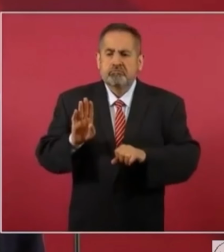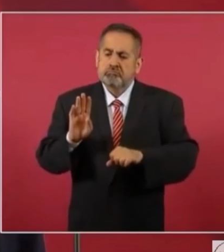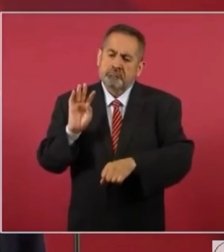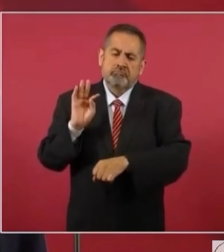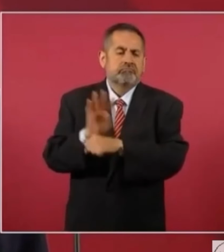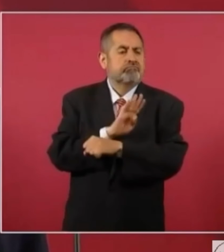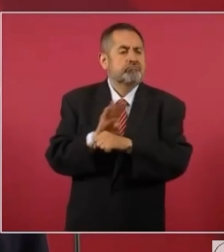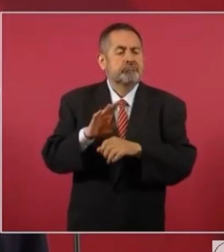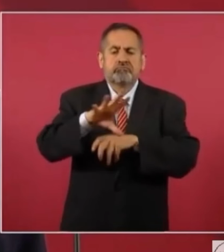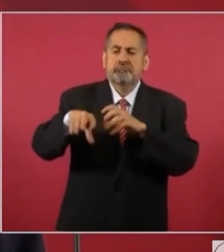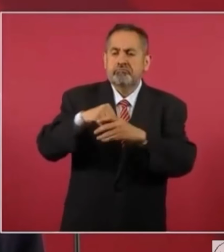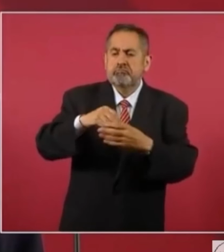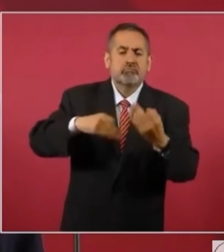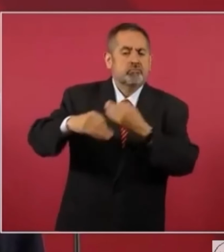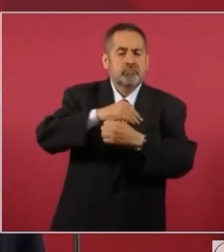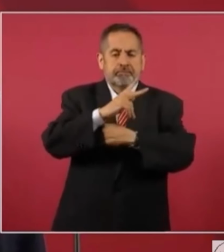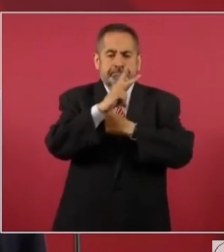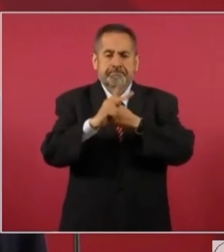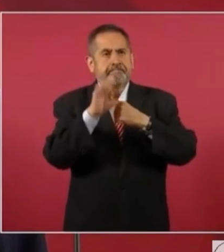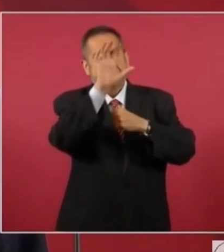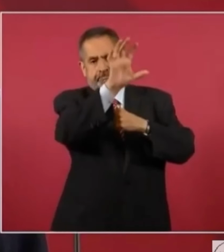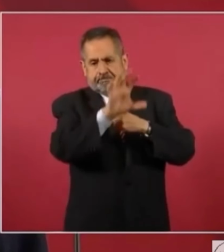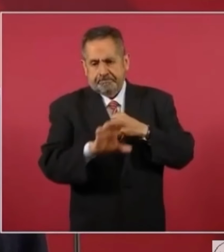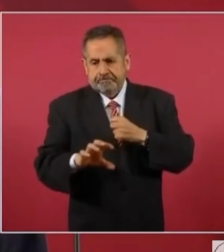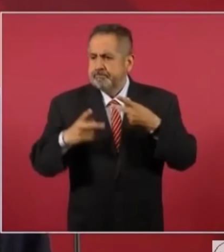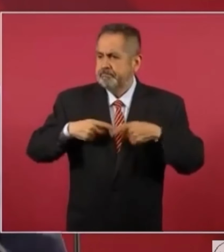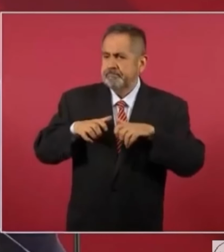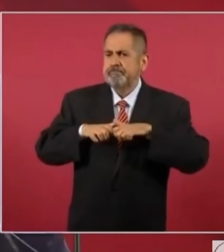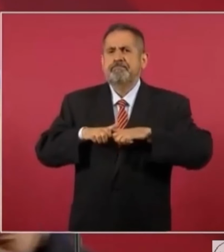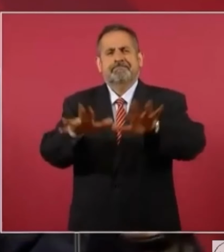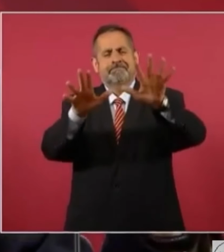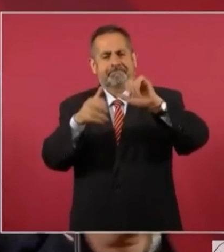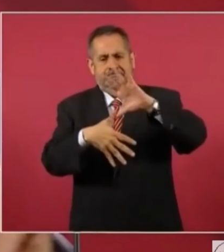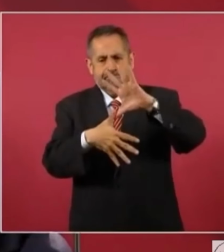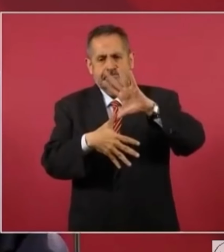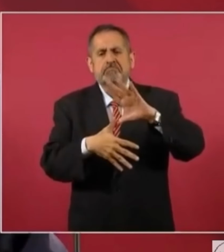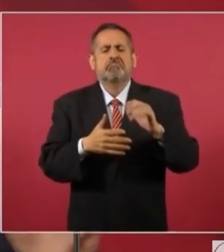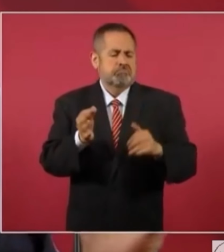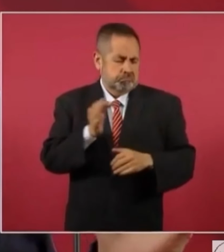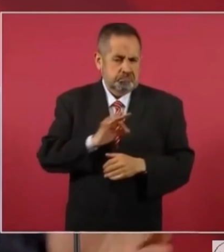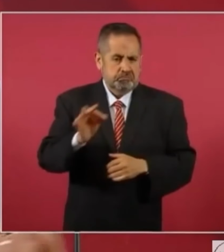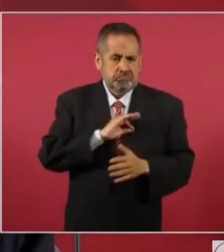pueblos, de todos los países, para que América